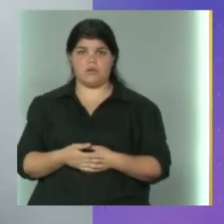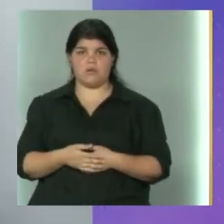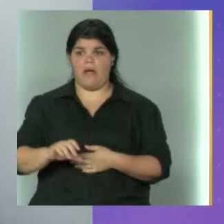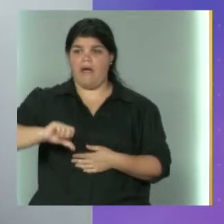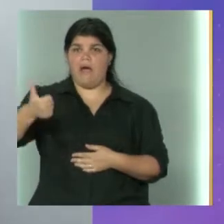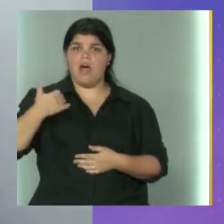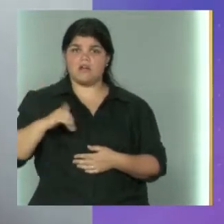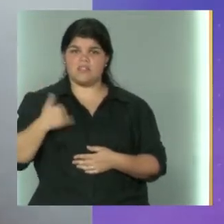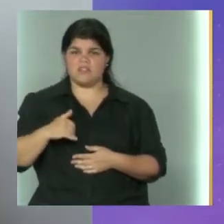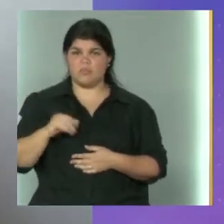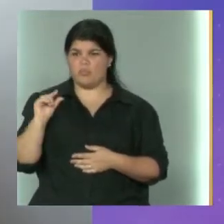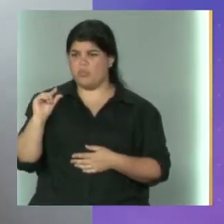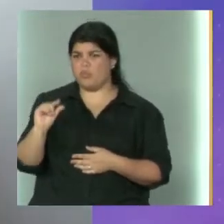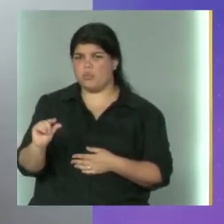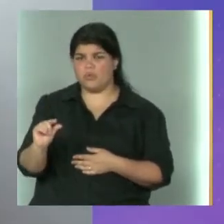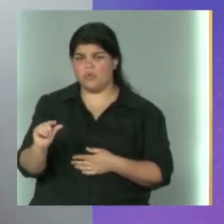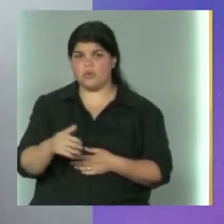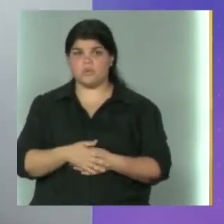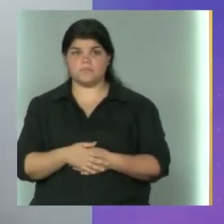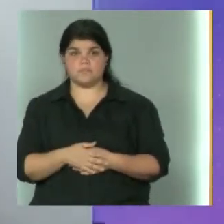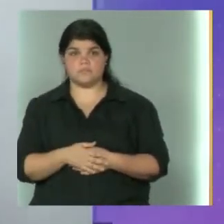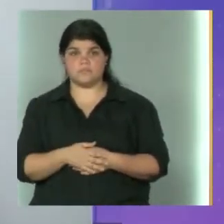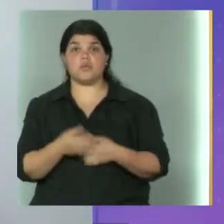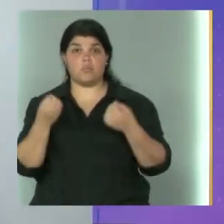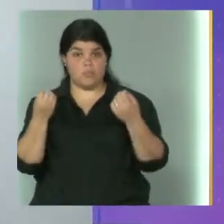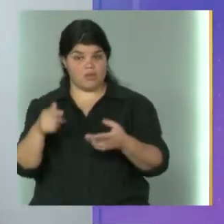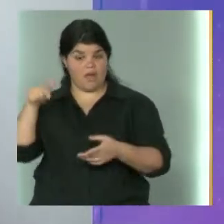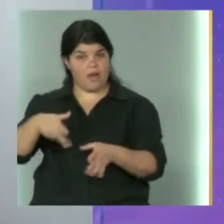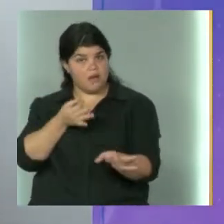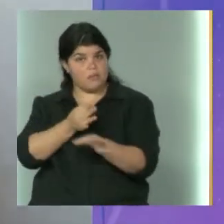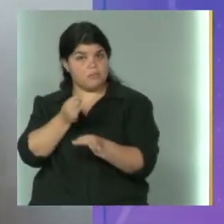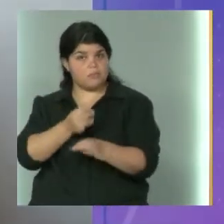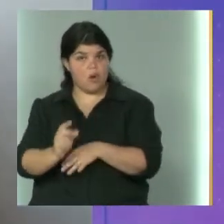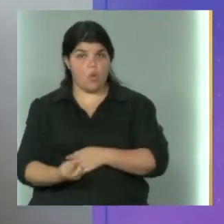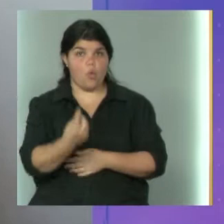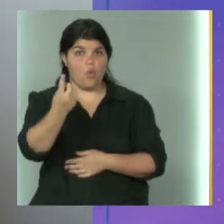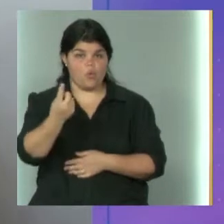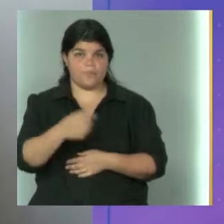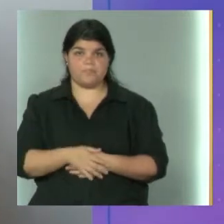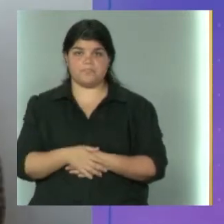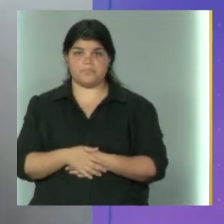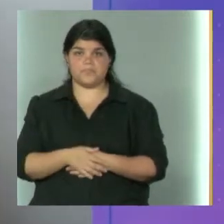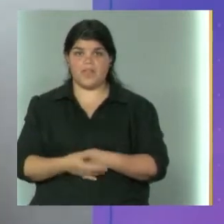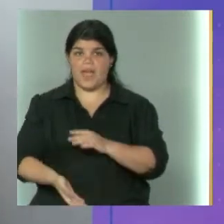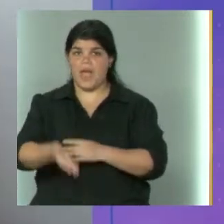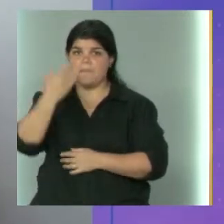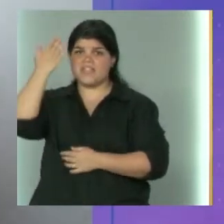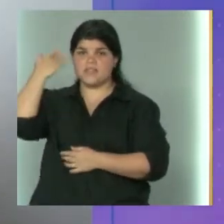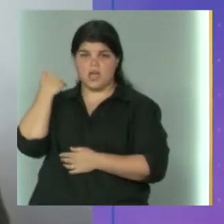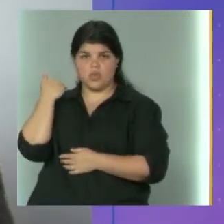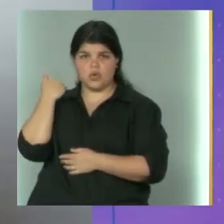Argentina? Muy pocas. Entonces aquí tienes esta lección número 1. El pasado